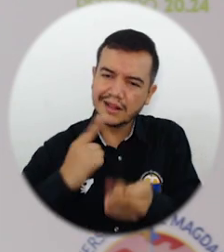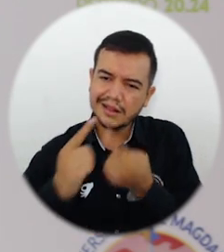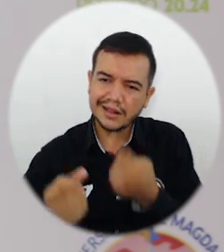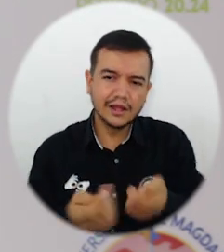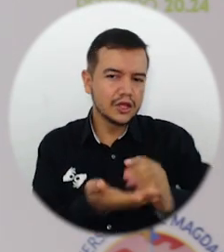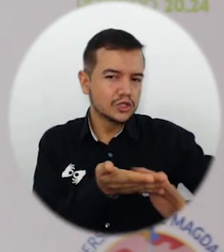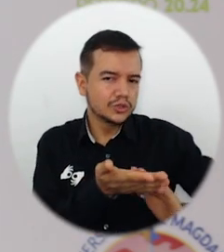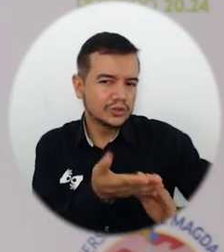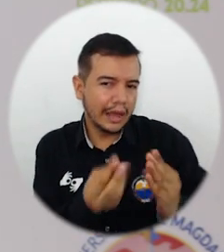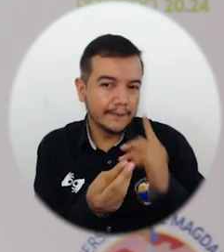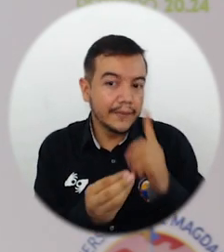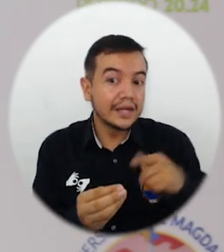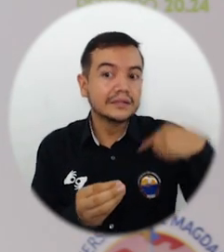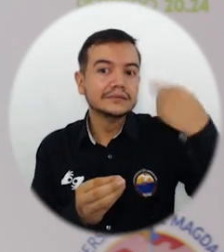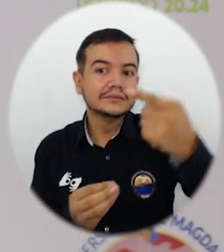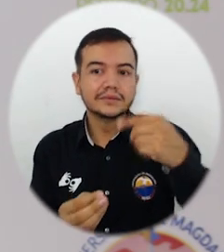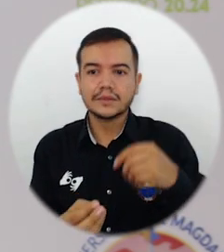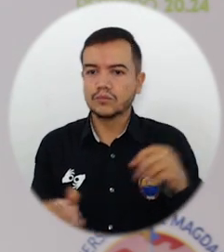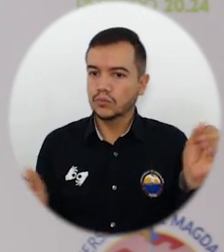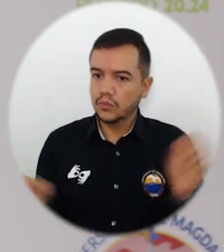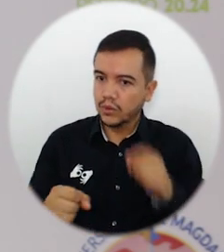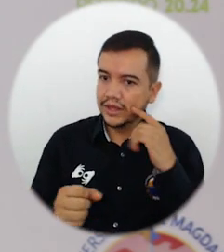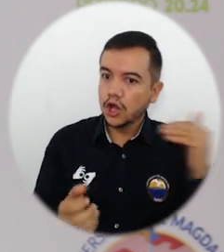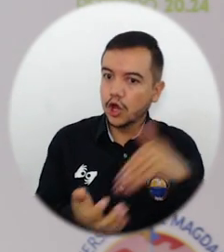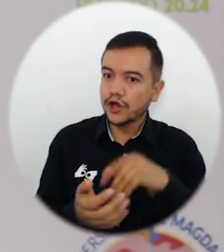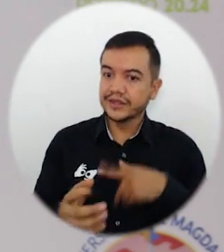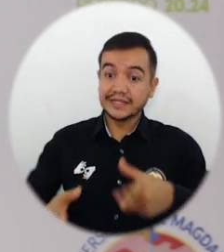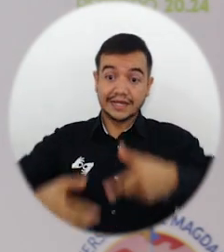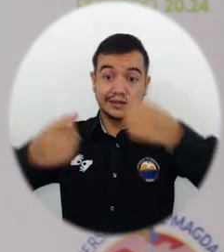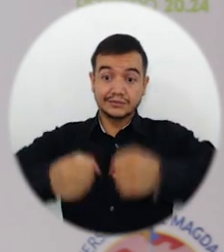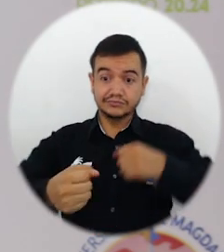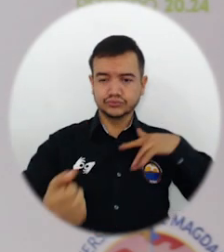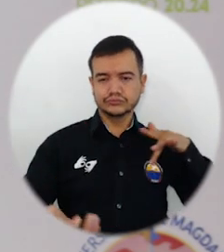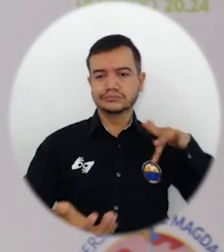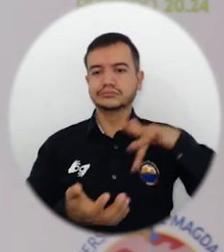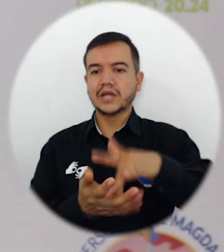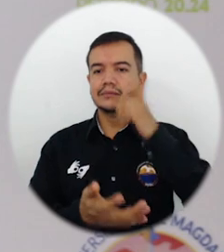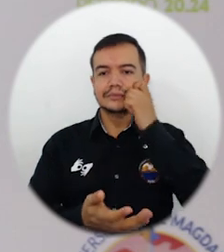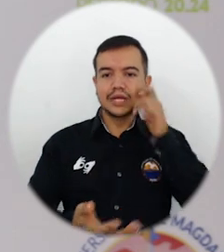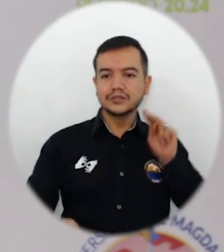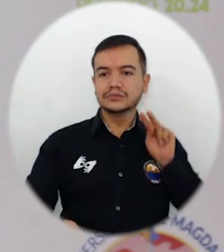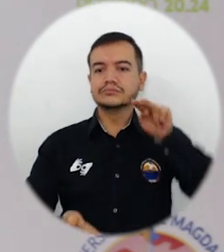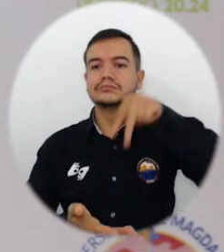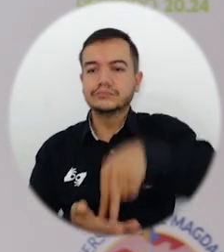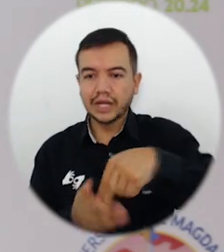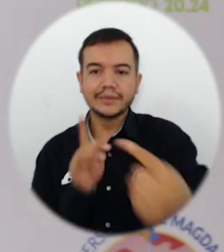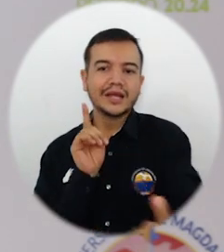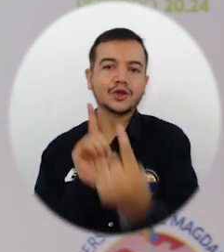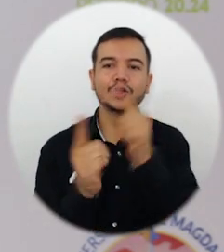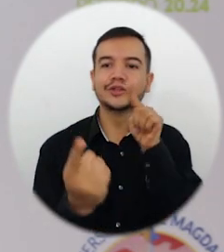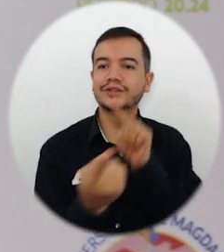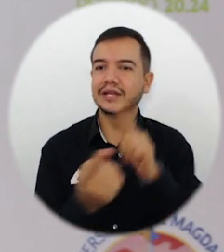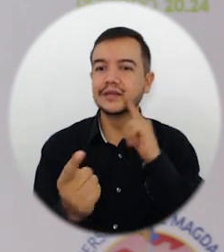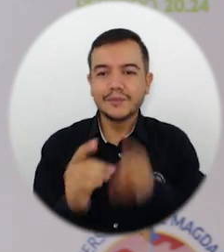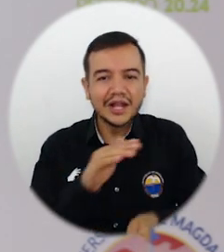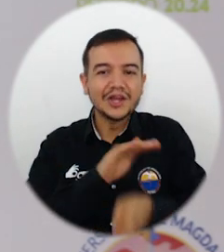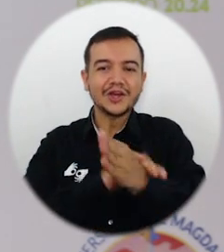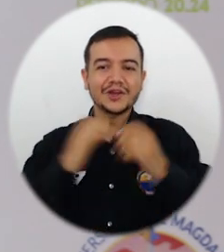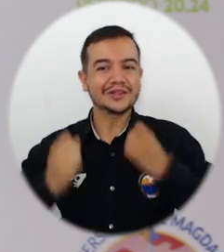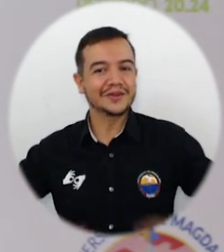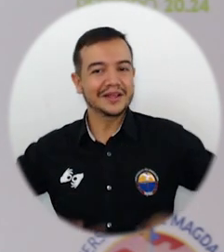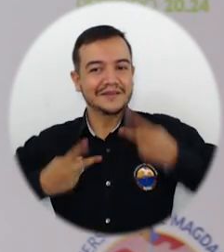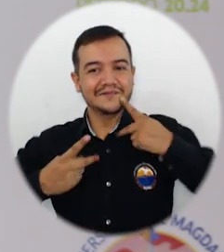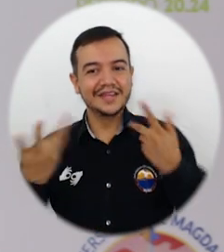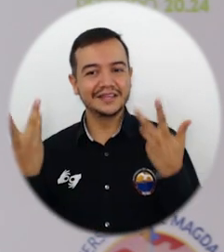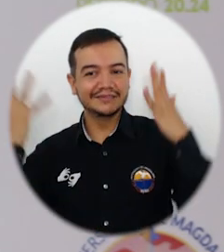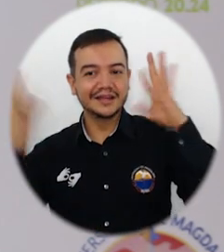emprendiendo acciones para que ojalá prontamente podamos retornar con seguridad al campus y podamos reencontrarnos para seguir celebrando la vida y para